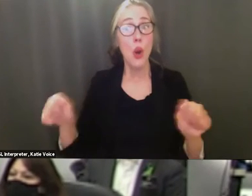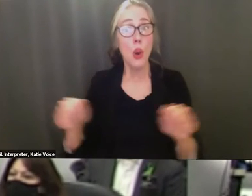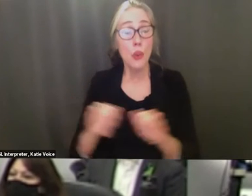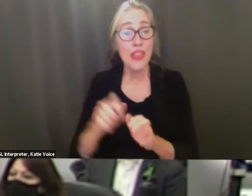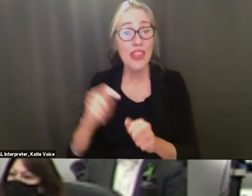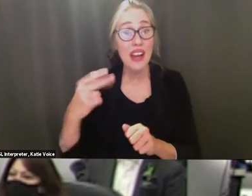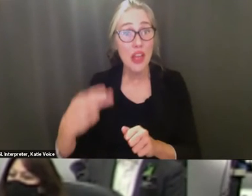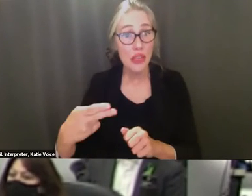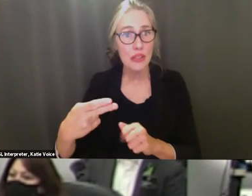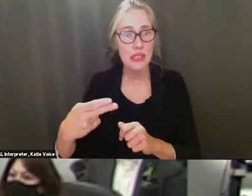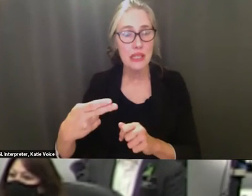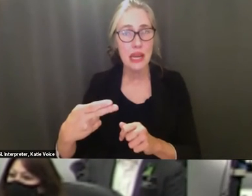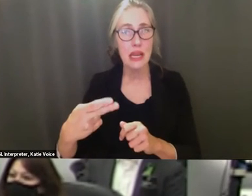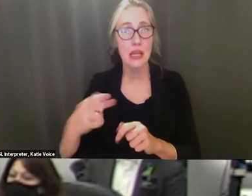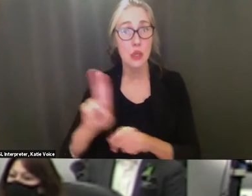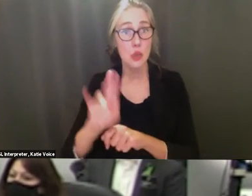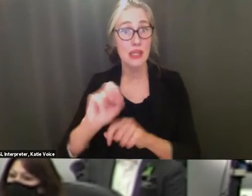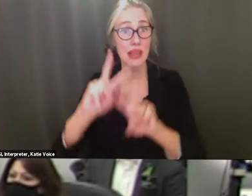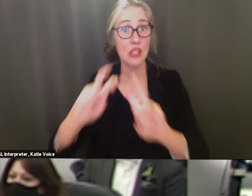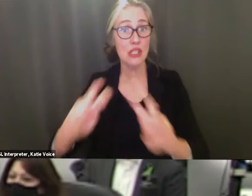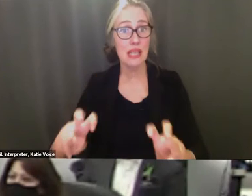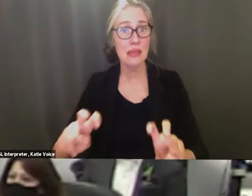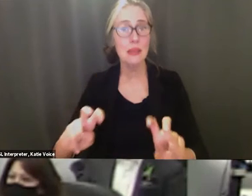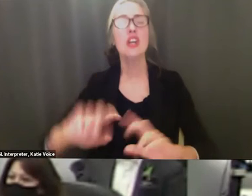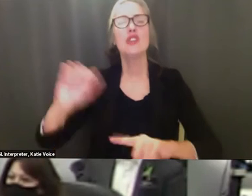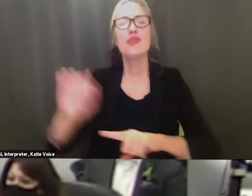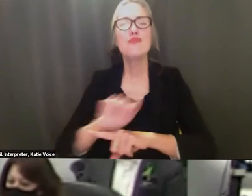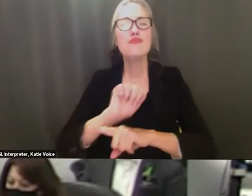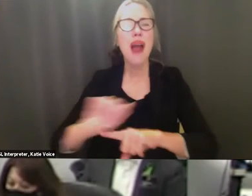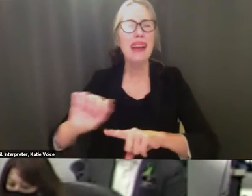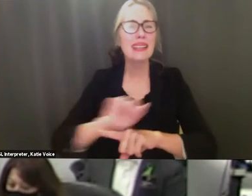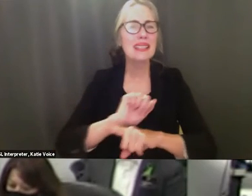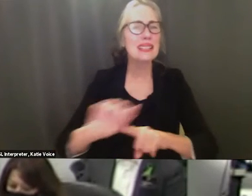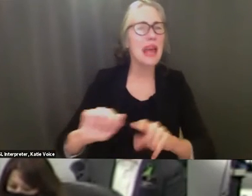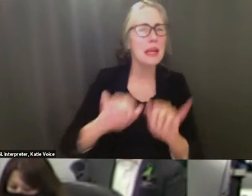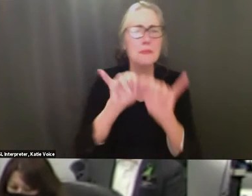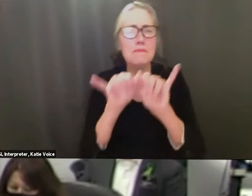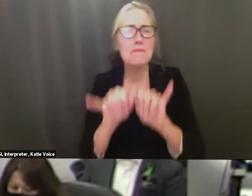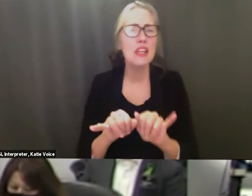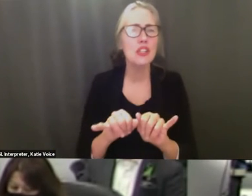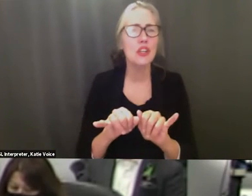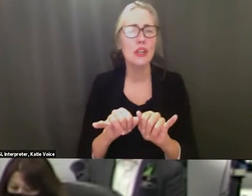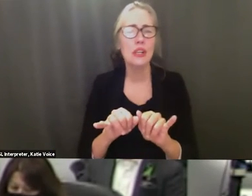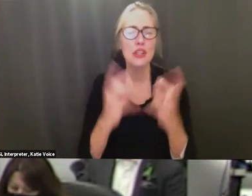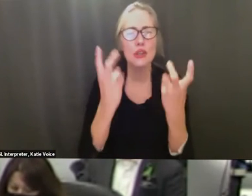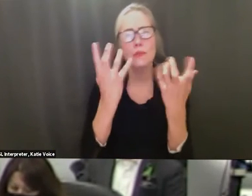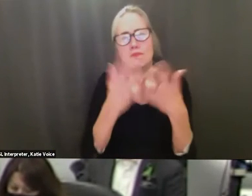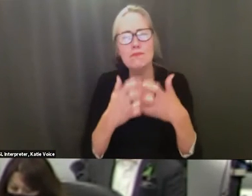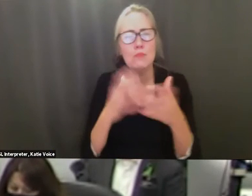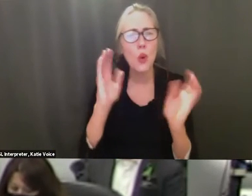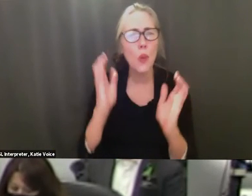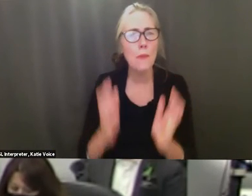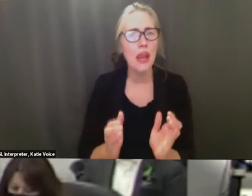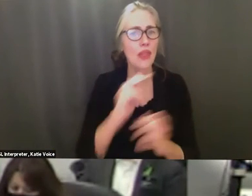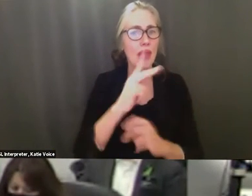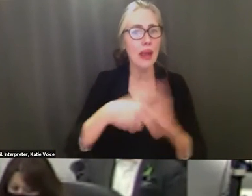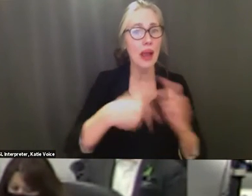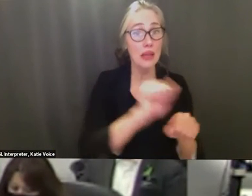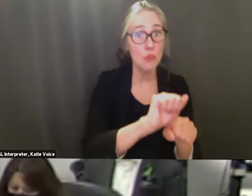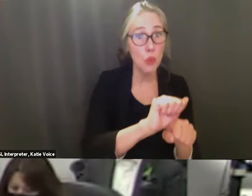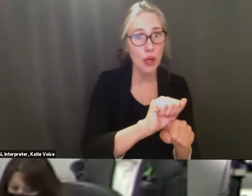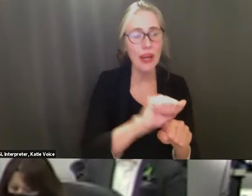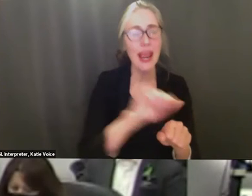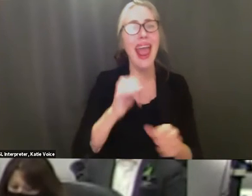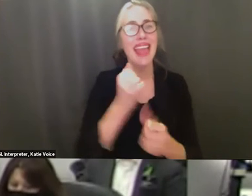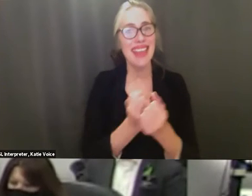dicha evaluación para comenzar a practicar con un enfoque en torno al trabajo de los estudiantes y tener el mismo ciclo